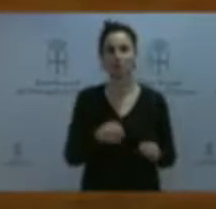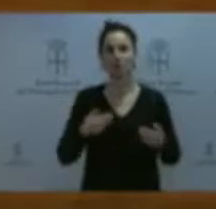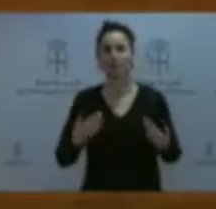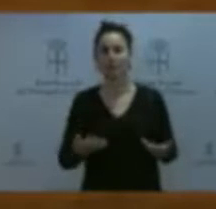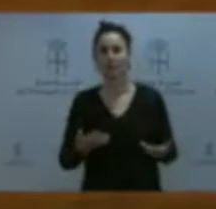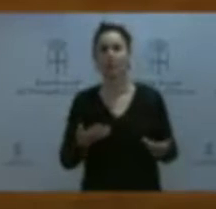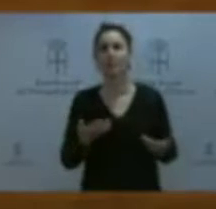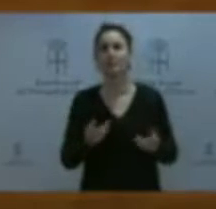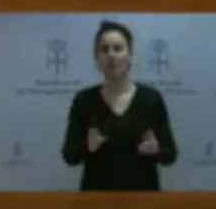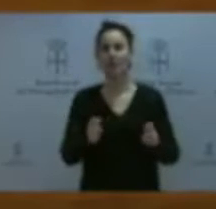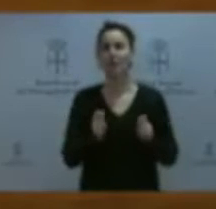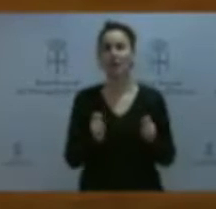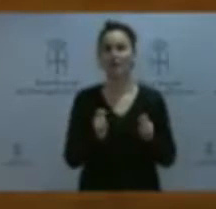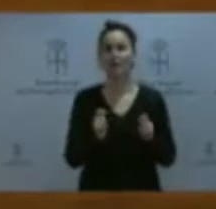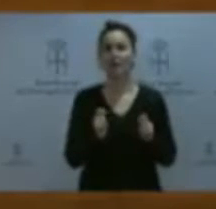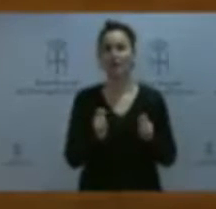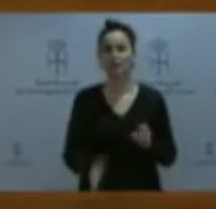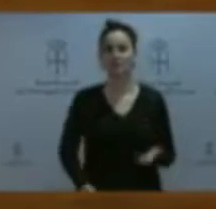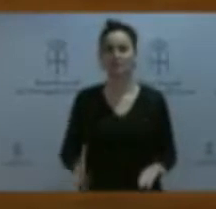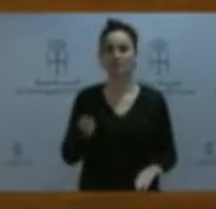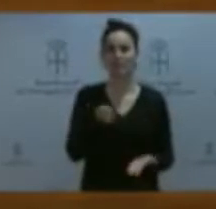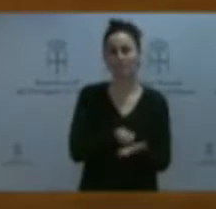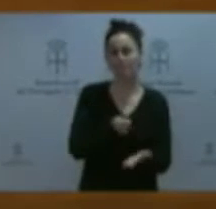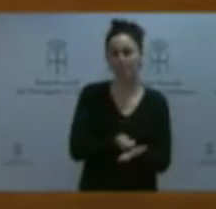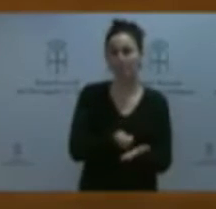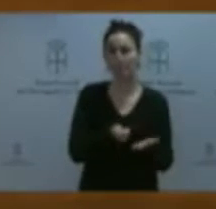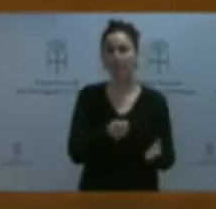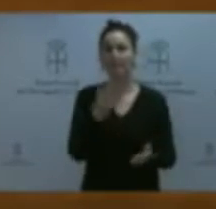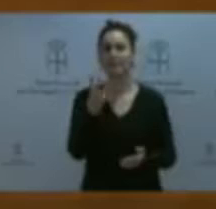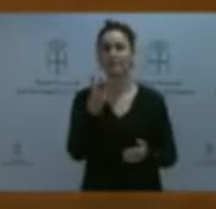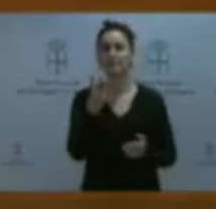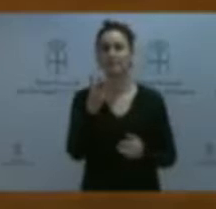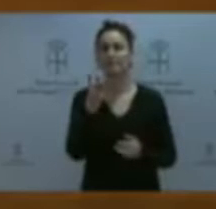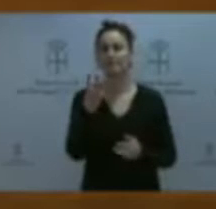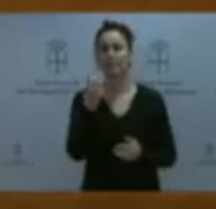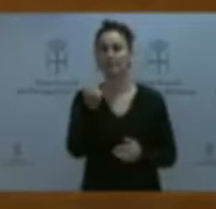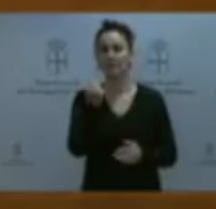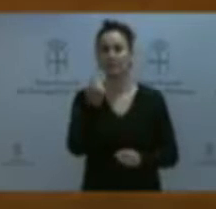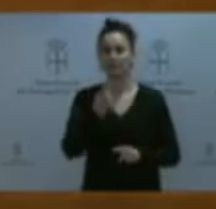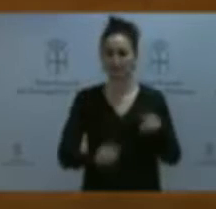la Administración, esos 3 millones de euros. Yo quiero lanzar una pregunta al aire, que es, con esos 3